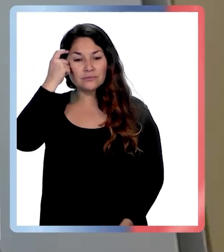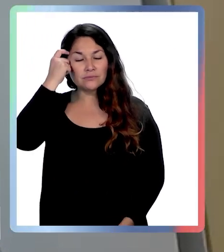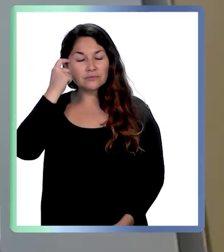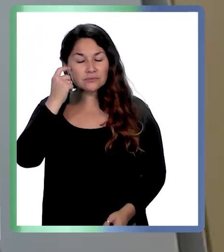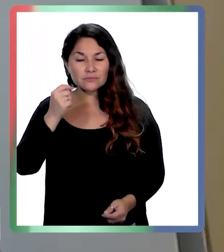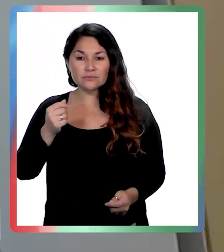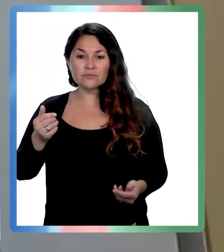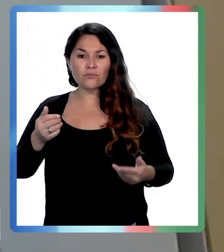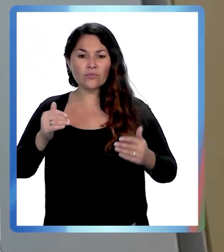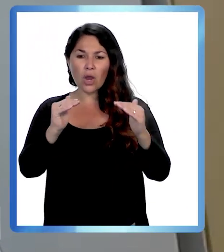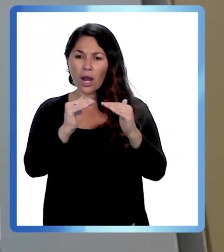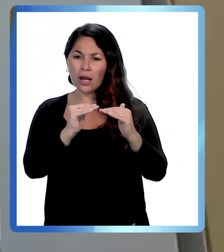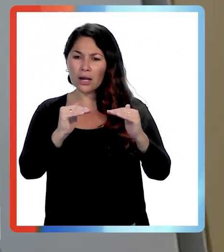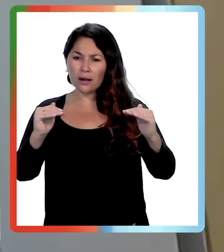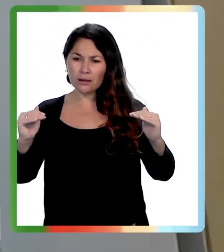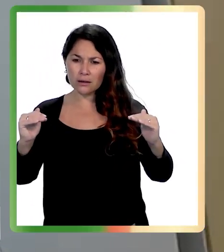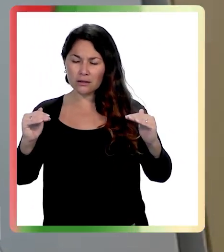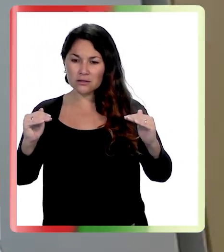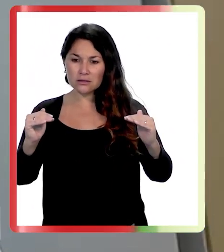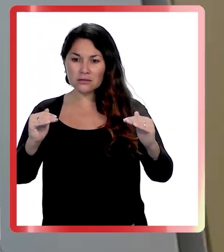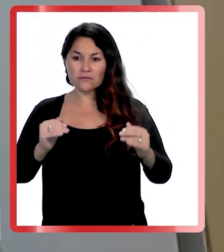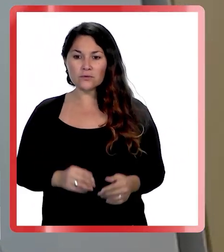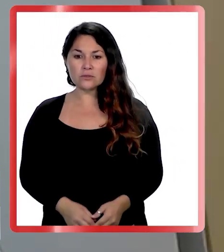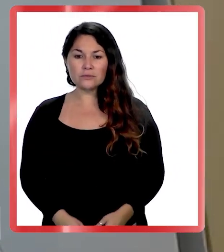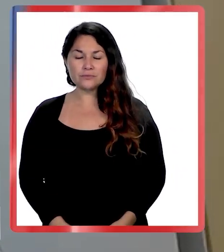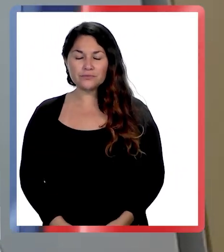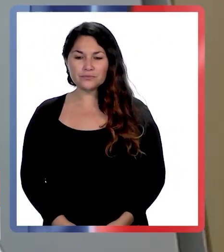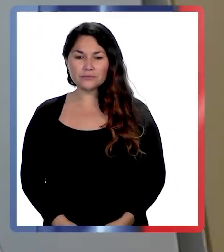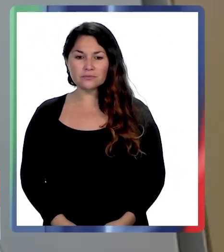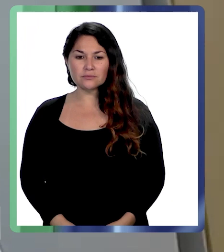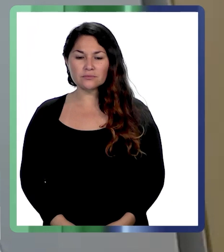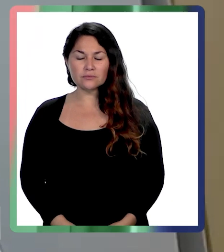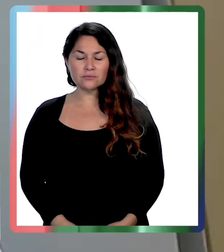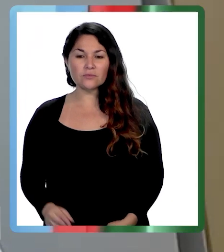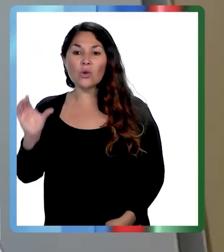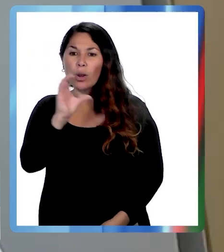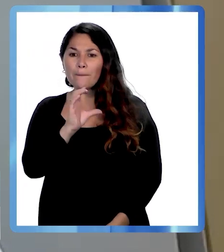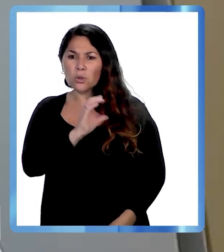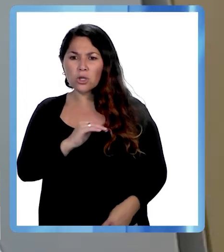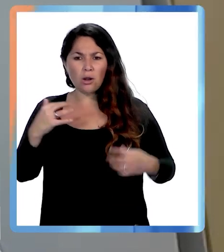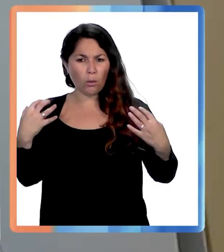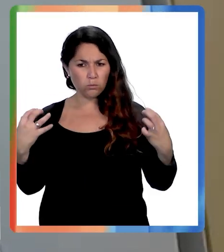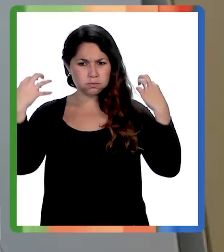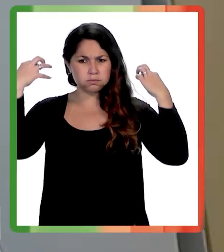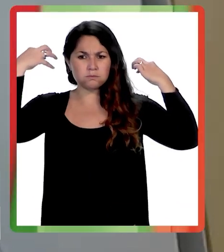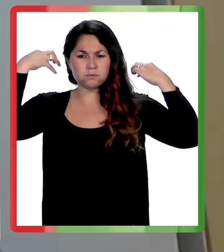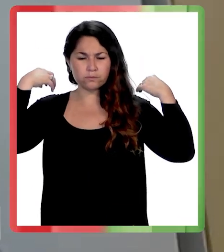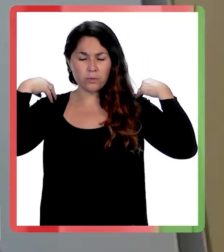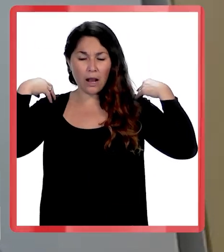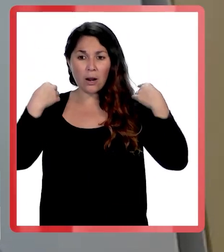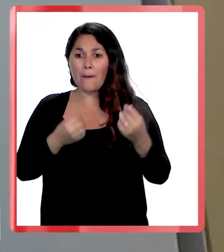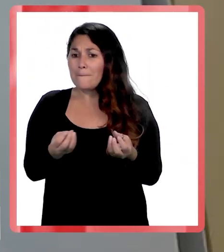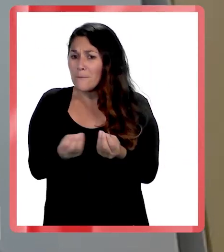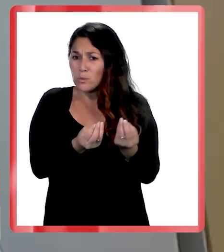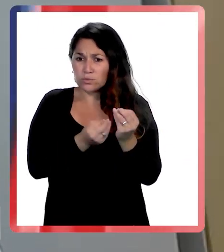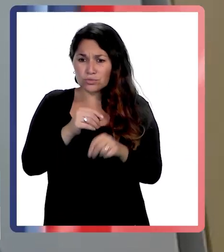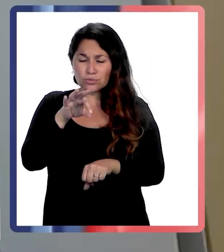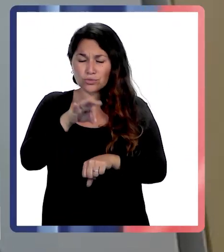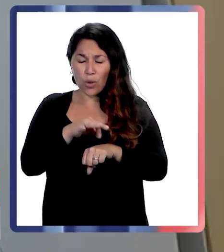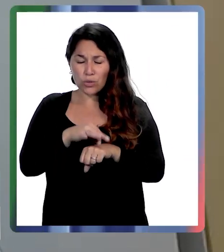un equilibrio. O sea, si no tomamos carta en el asunto, esto lo saben, o sea, lo han dicho muchos oncólogos médicos en